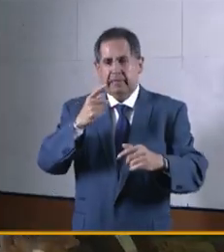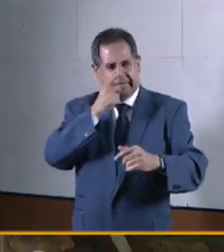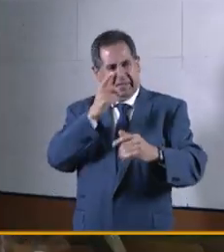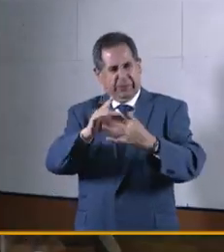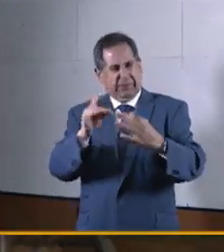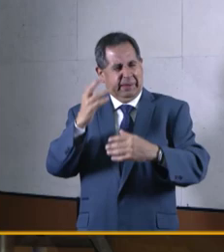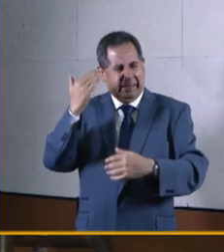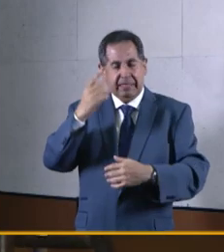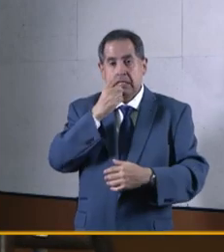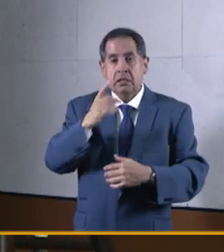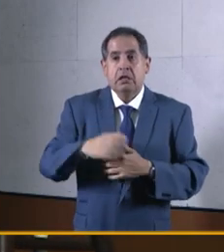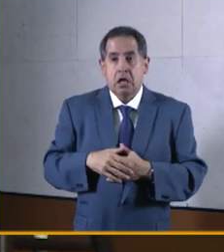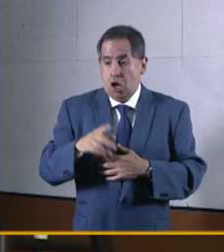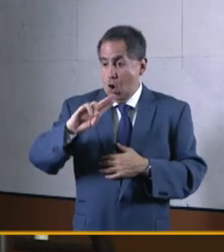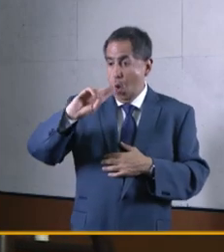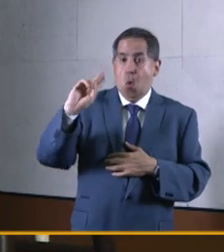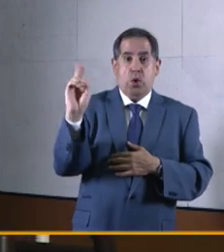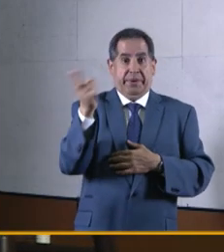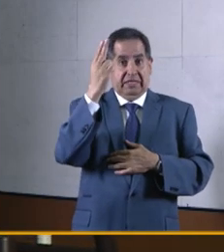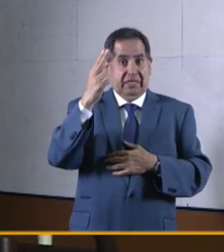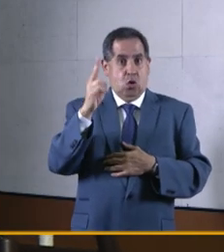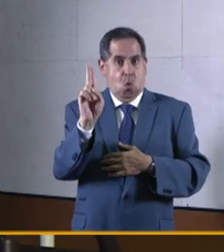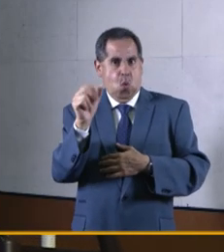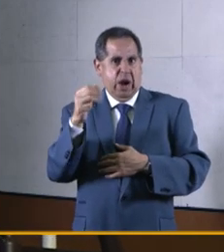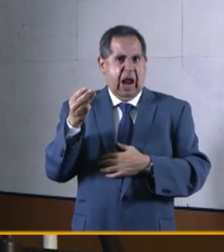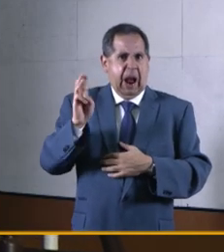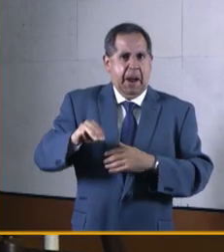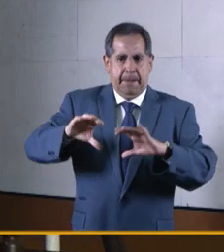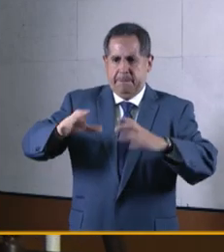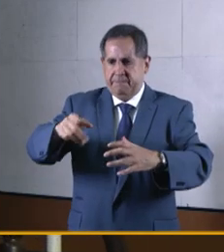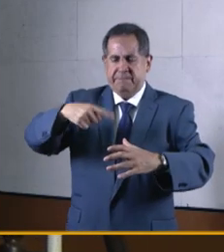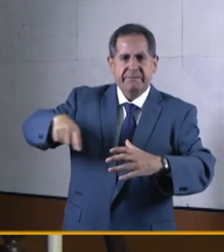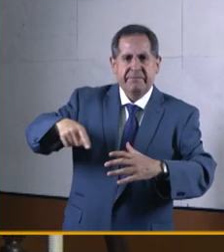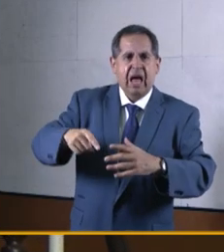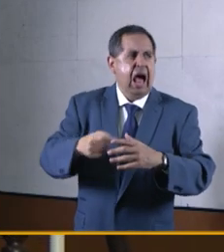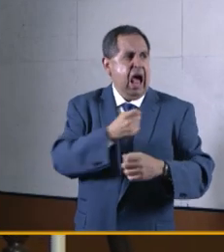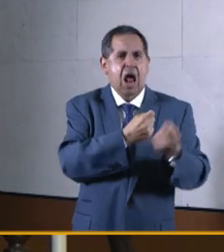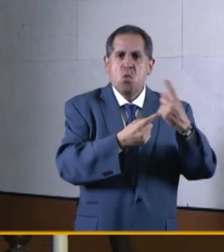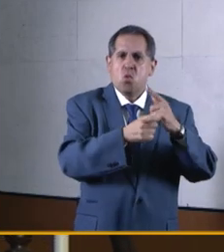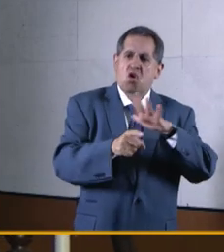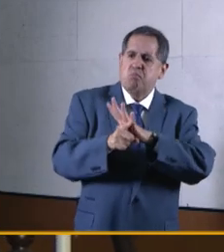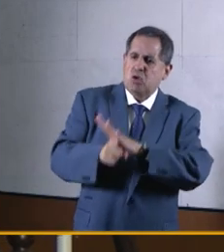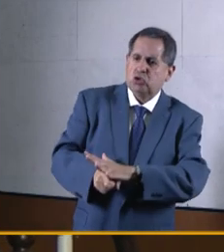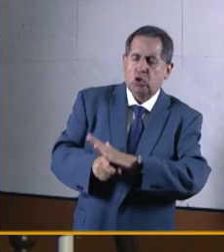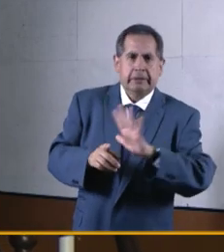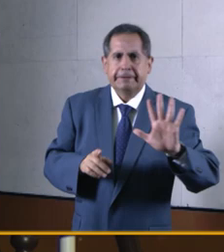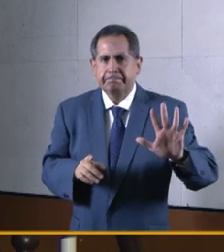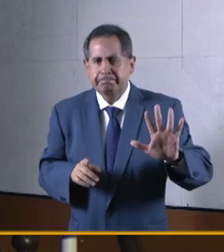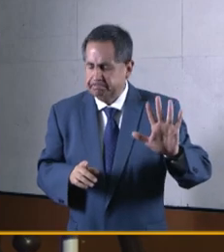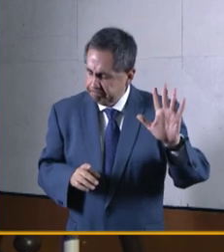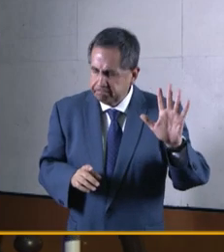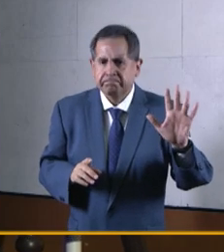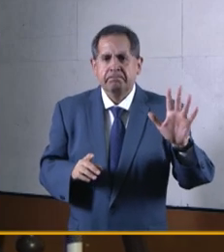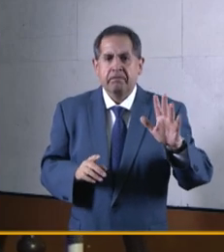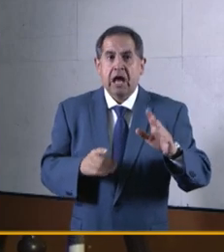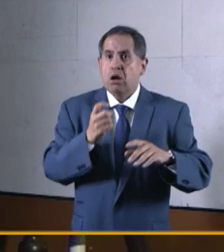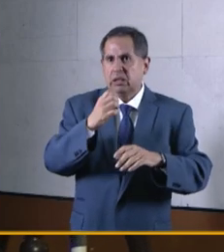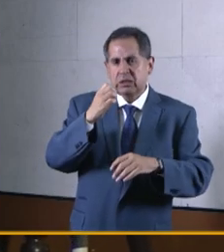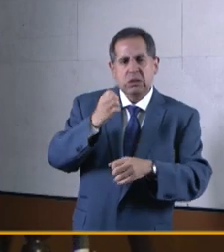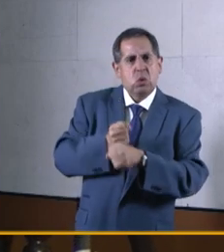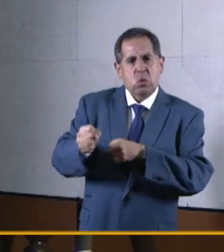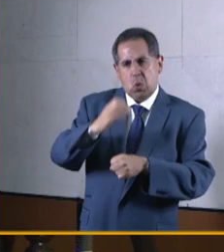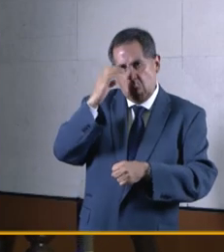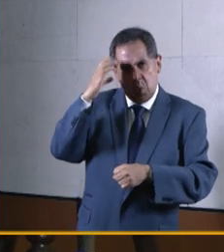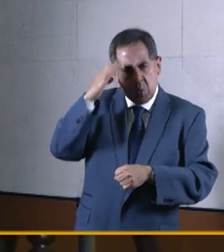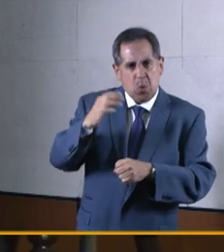de que sobre la universidad nacional ejerzan sus presiones moderadas unas brutales otras